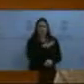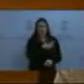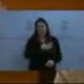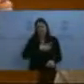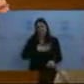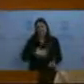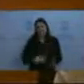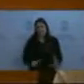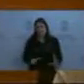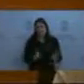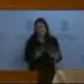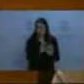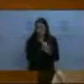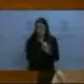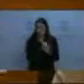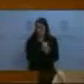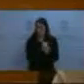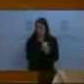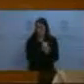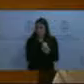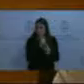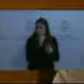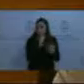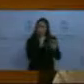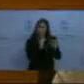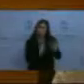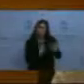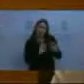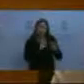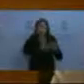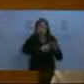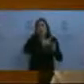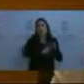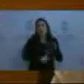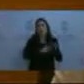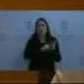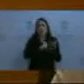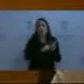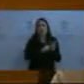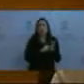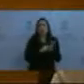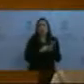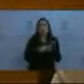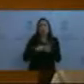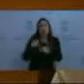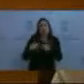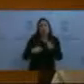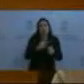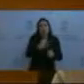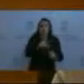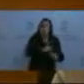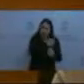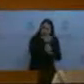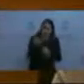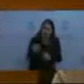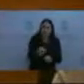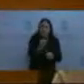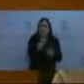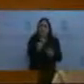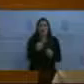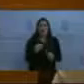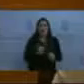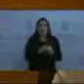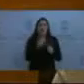alguna manera la bajada o la eliminación del impuesto de sucesiones que nosotros defendemos y seguiremos defendiendo con el